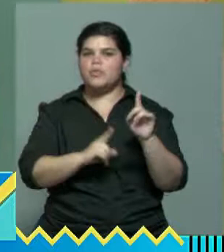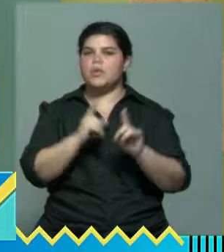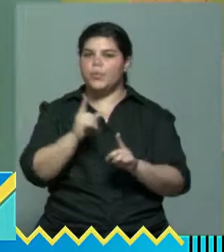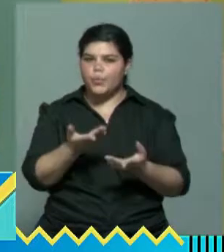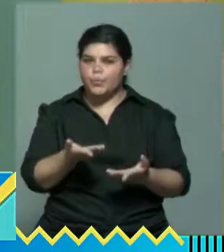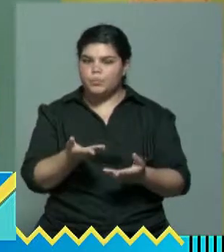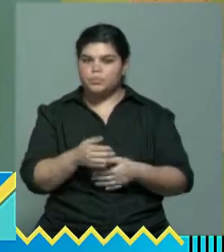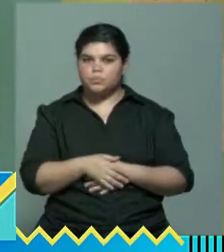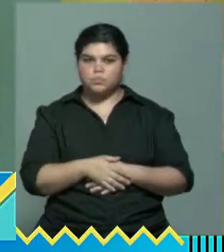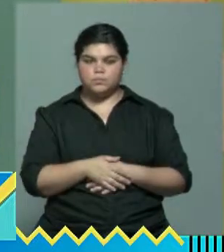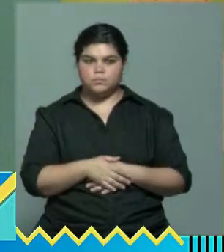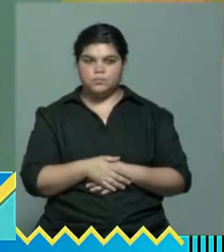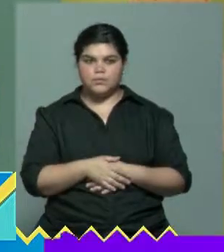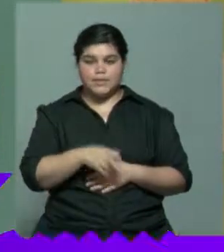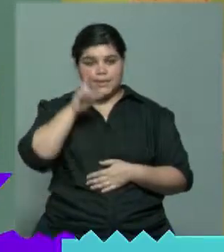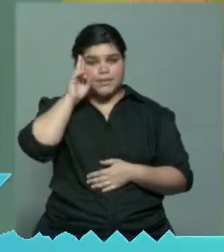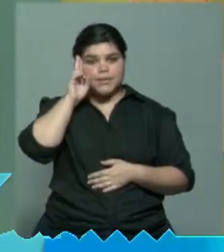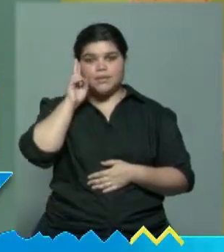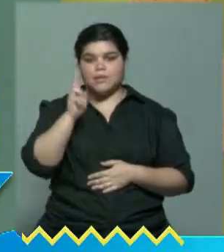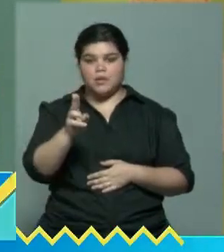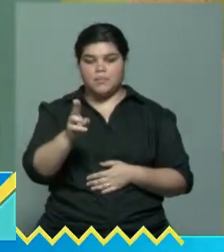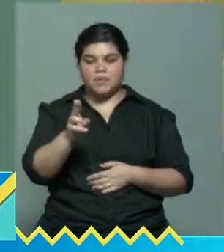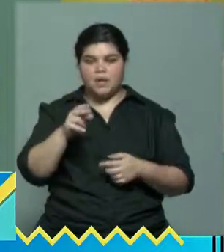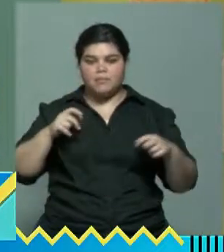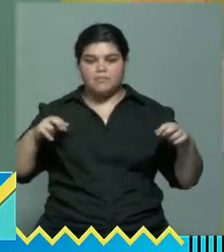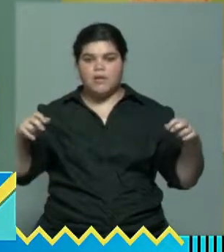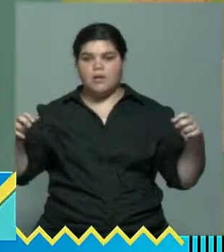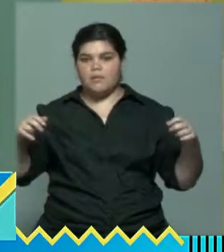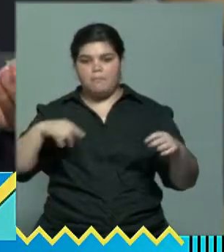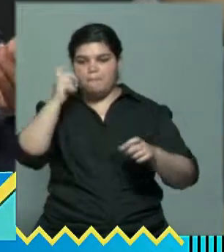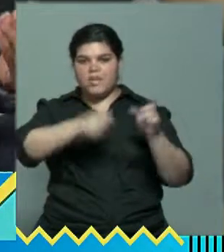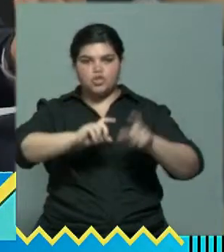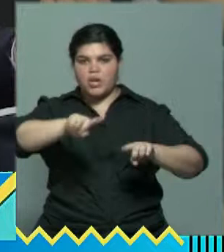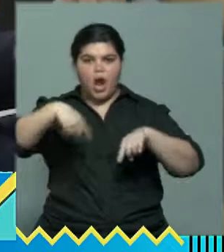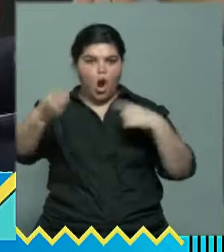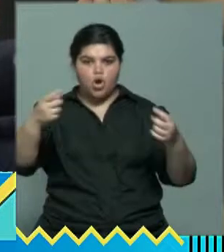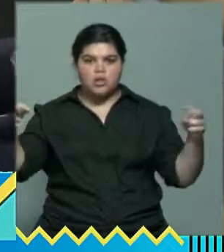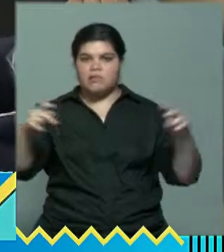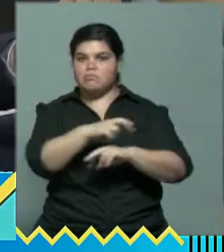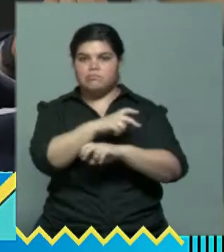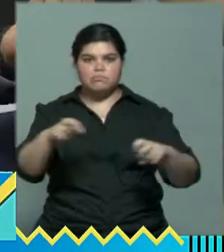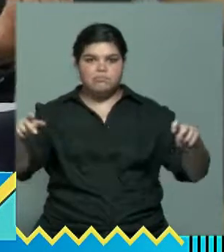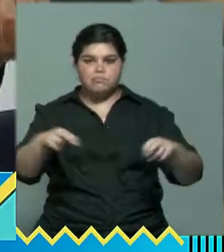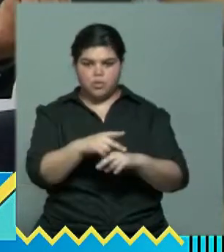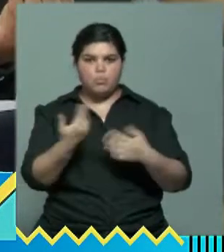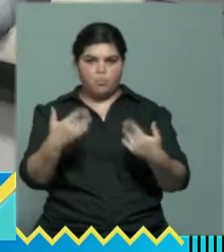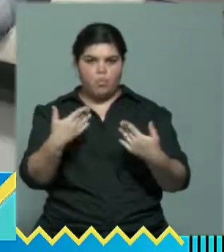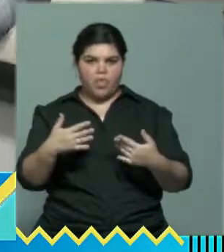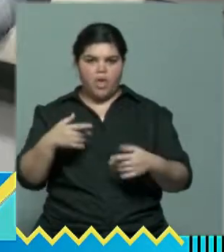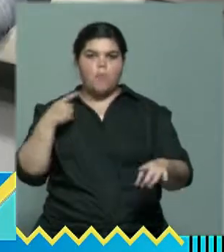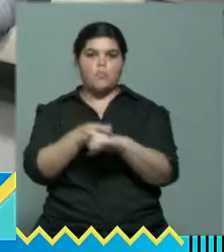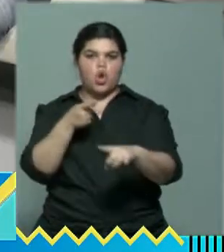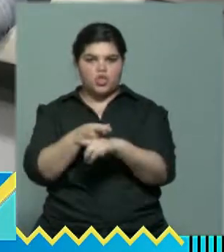es justamente respetar la libre circulación de las otras personas. Se podía hacer la protesta